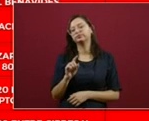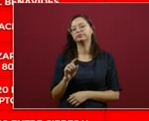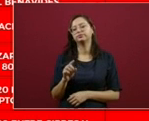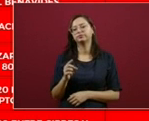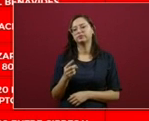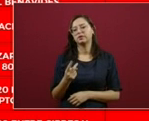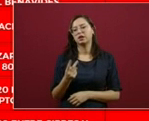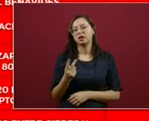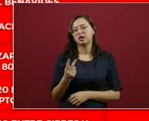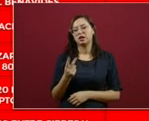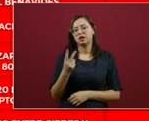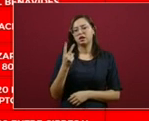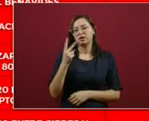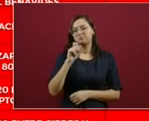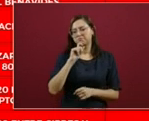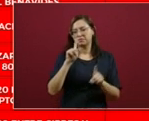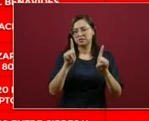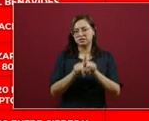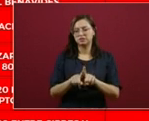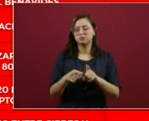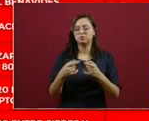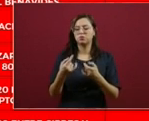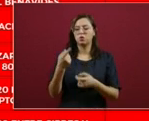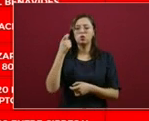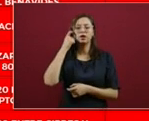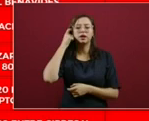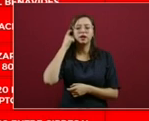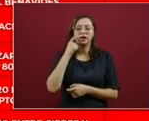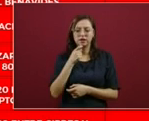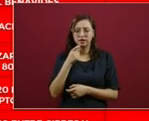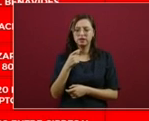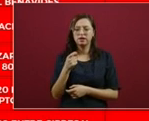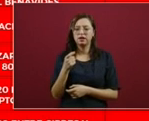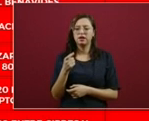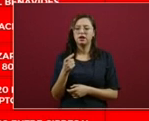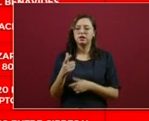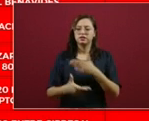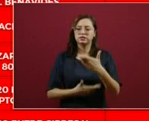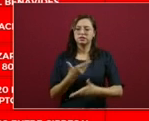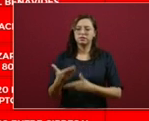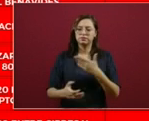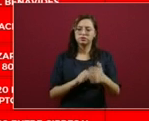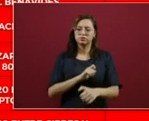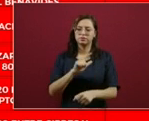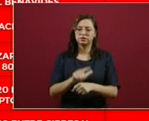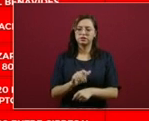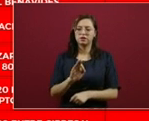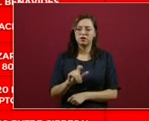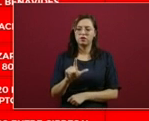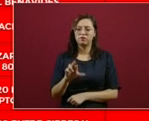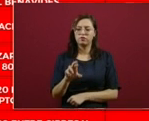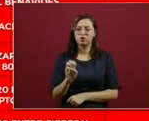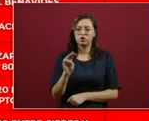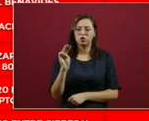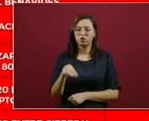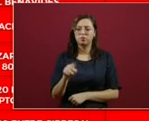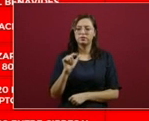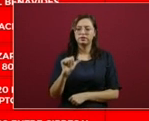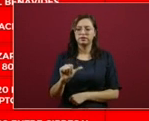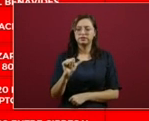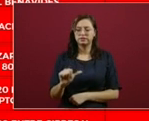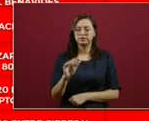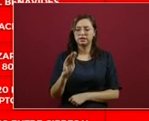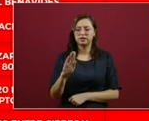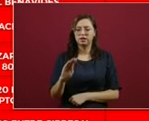Dos Potrillos, igual a de la Independencia Guerrero en servicios especializados Florom a 16.90,